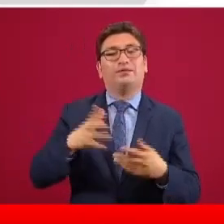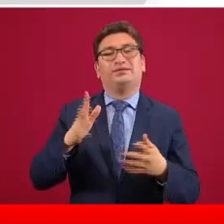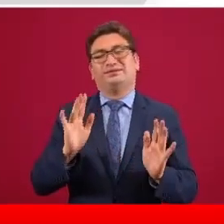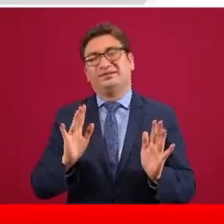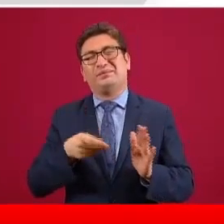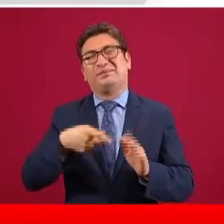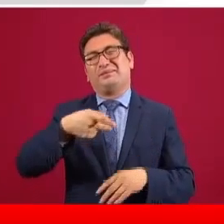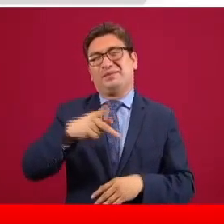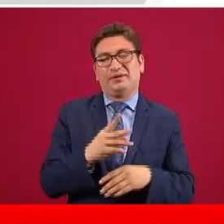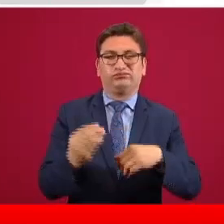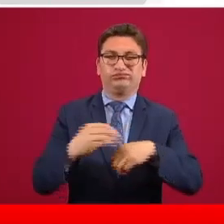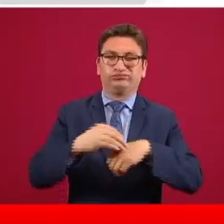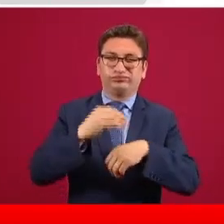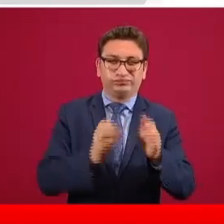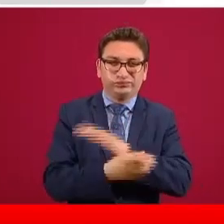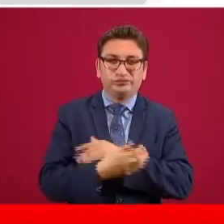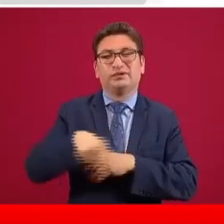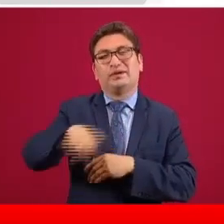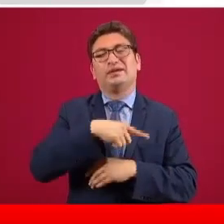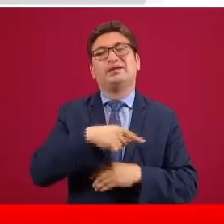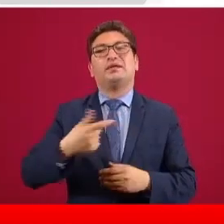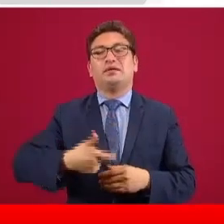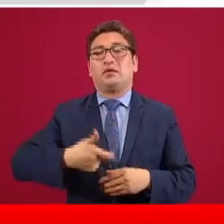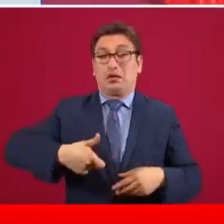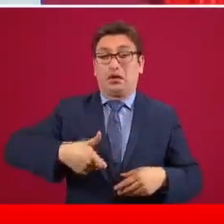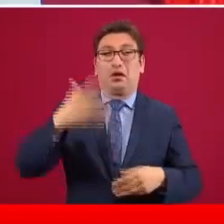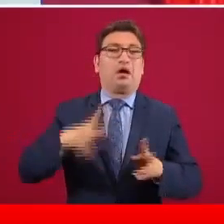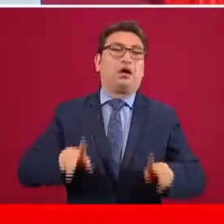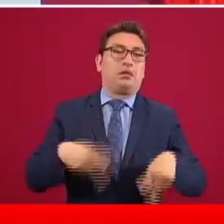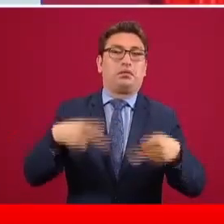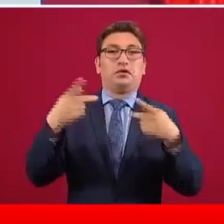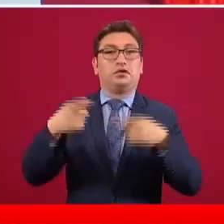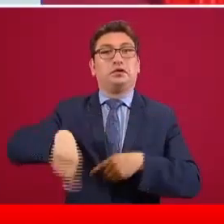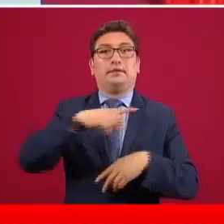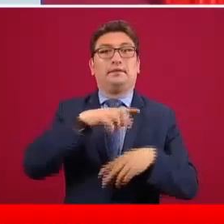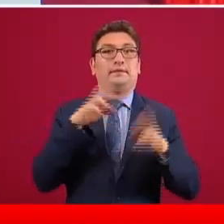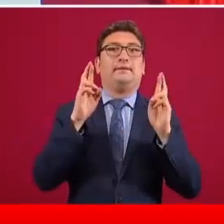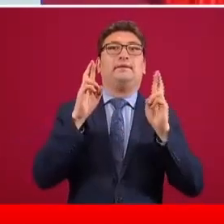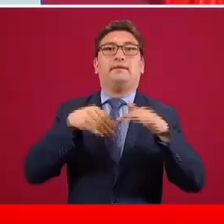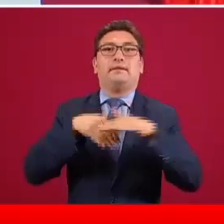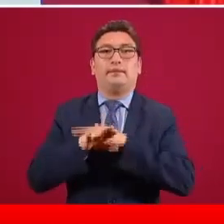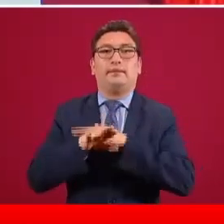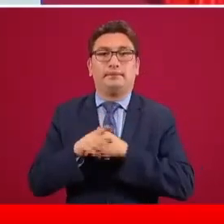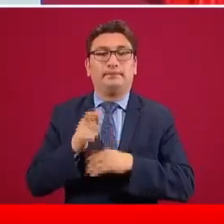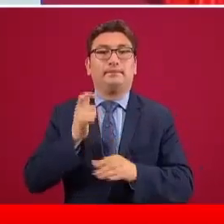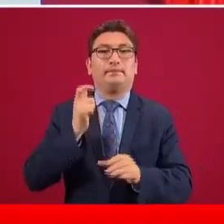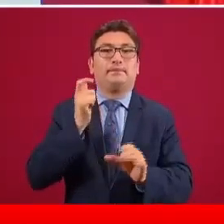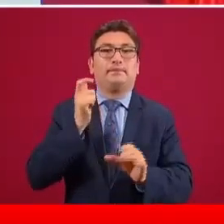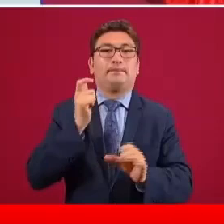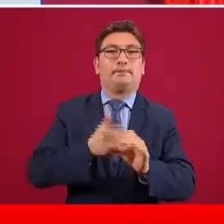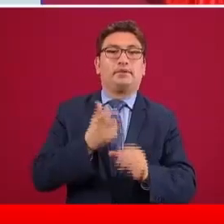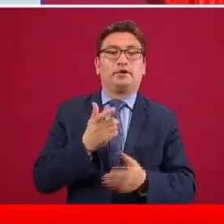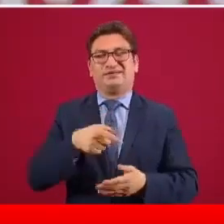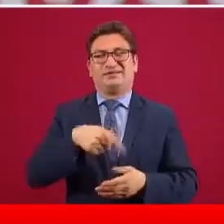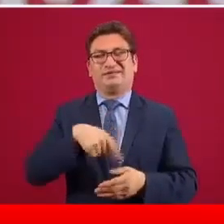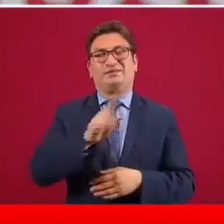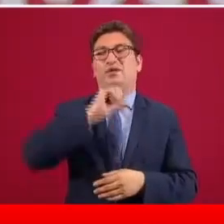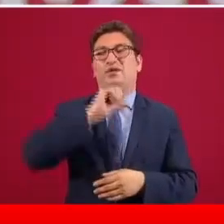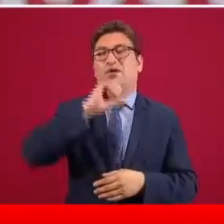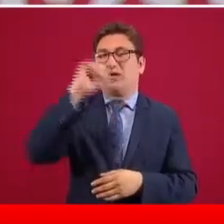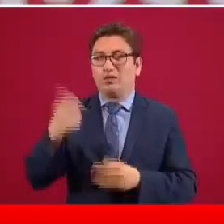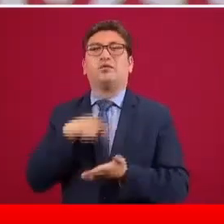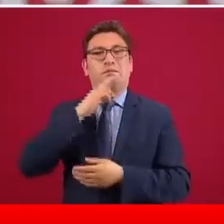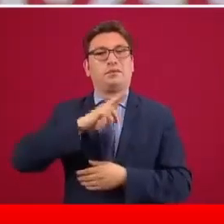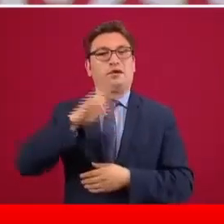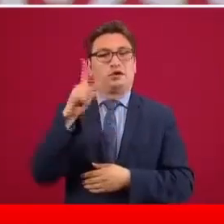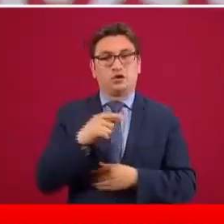esos precios, ¿cómo quieren vender más? Hay que hacer changuitos para entrar a esos lugares y mejor buscarle. Hay una